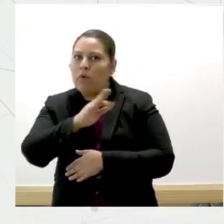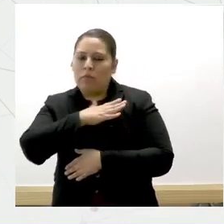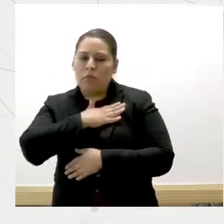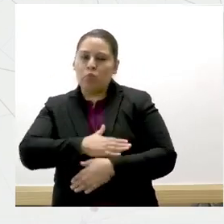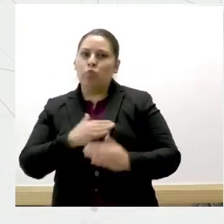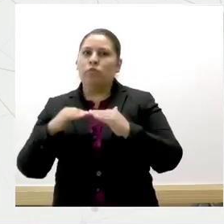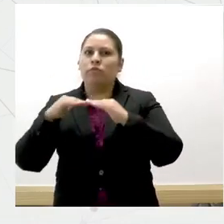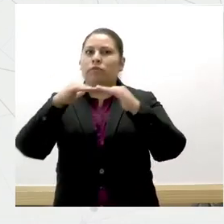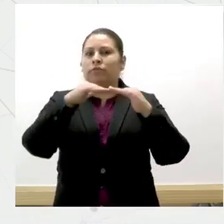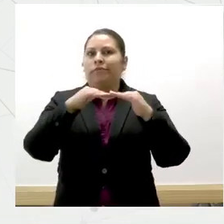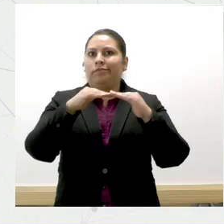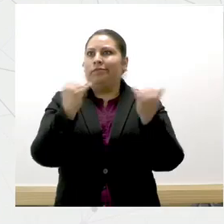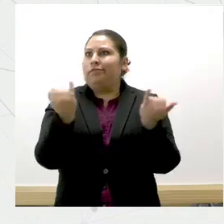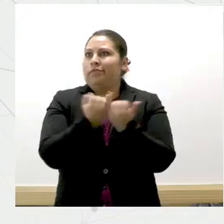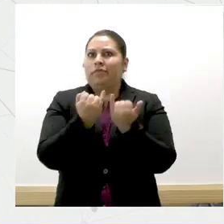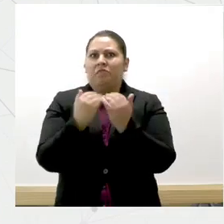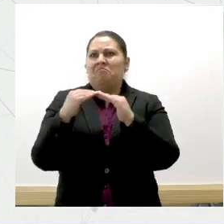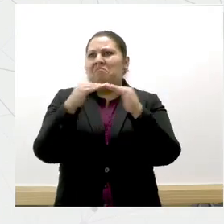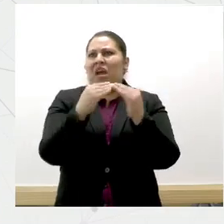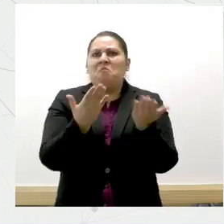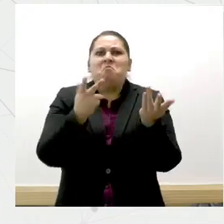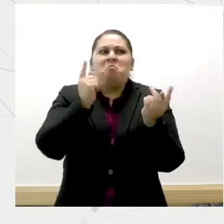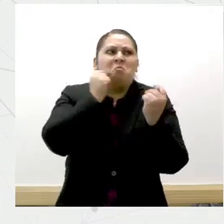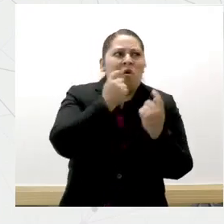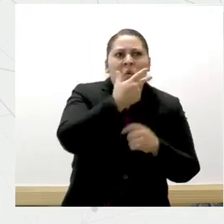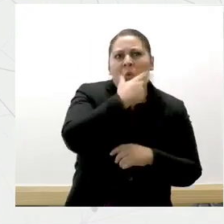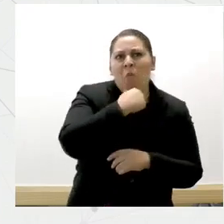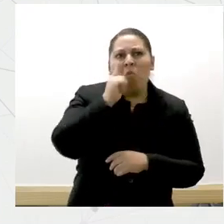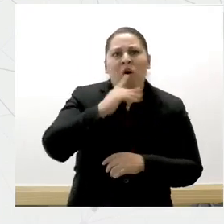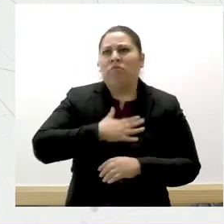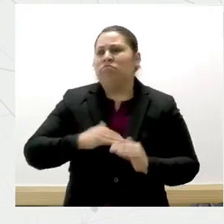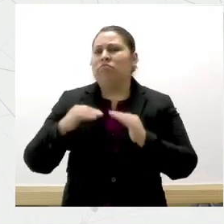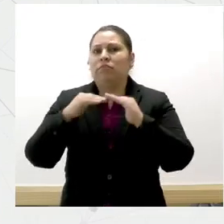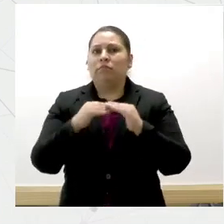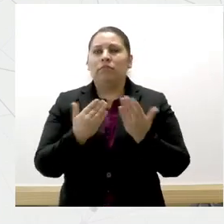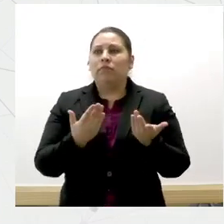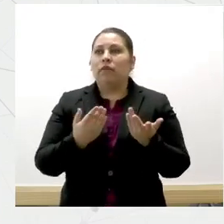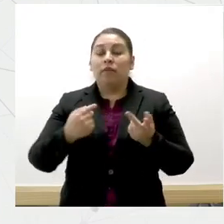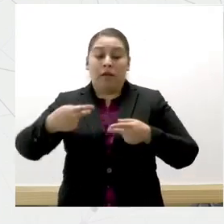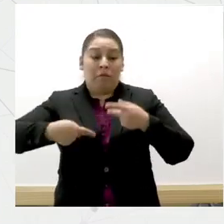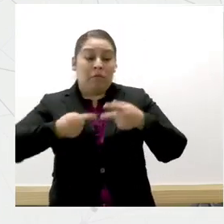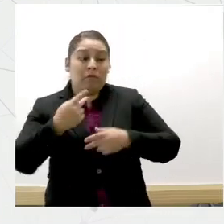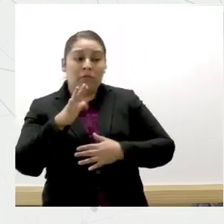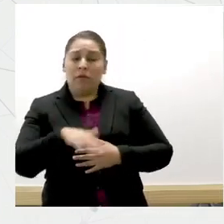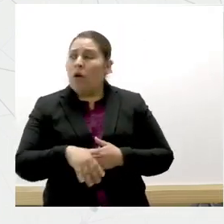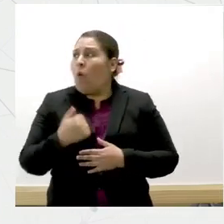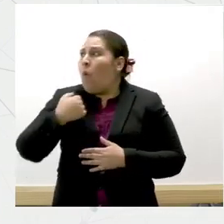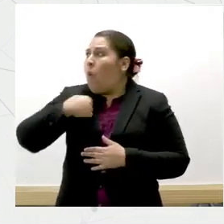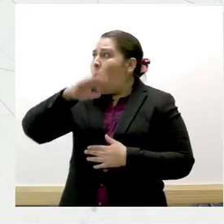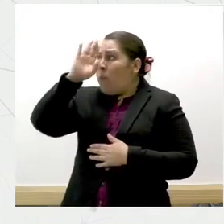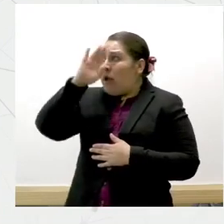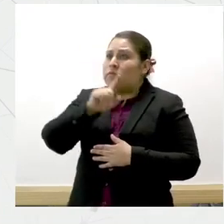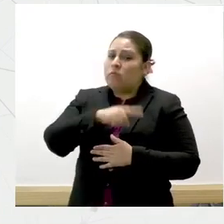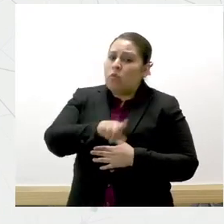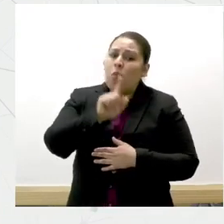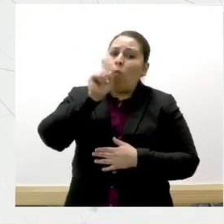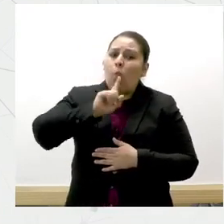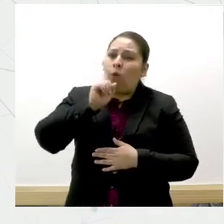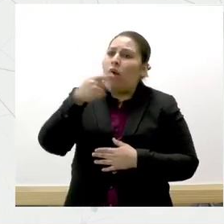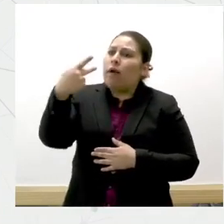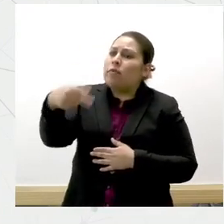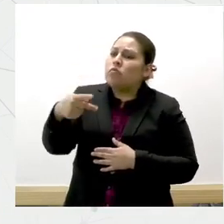un momento en que sea absolutamente irrelevante. Y cuando la gente me dice, no, es que yo quiero que lleguen por mérito. Es que, ¿qué nos hace